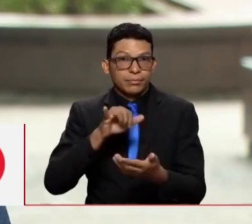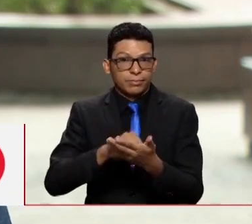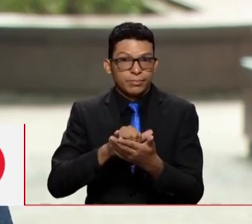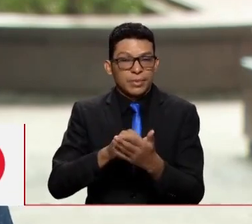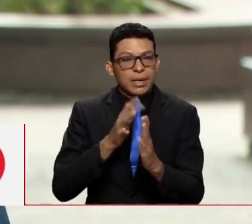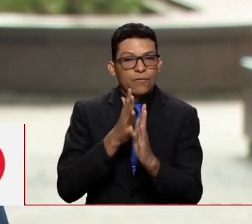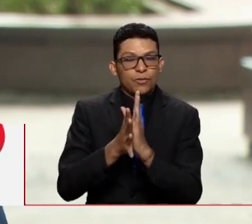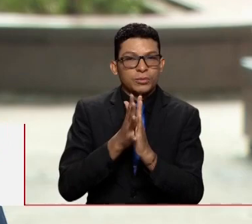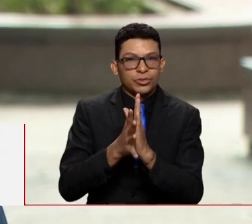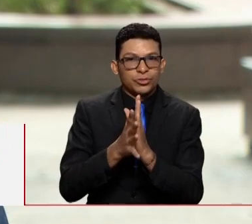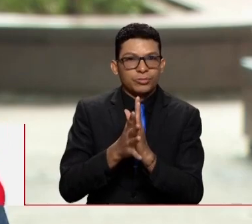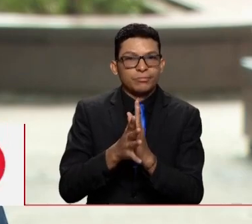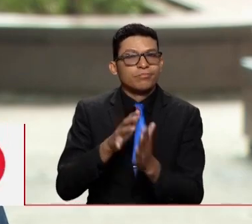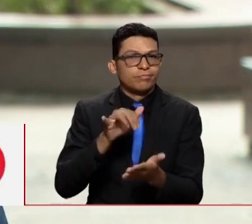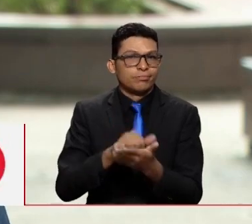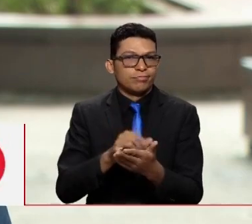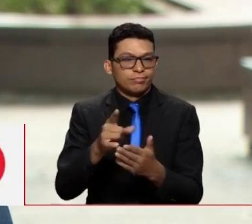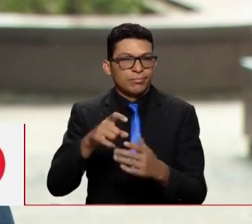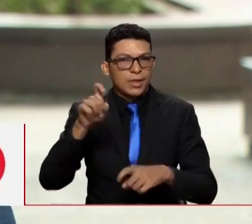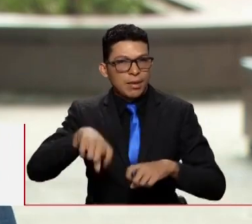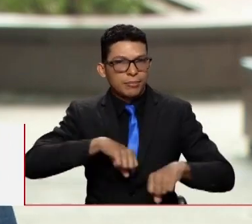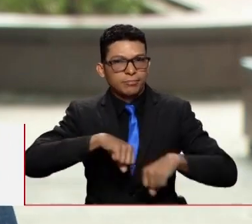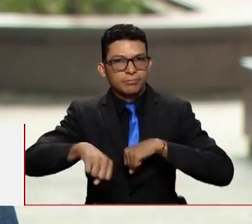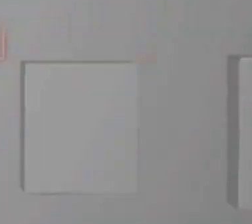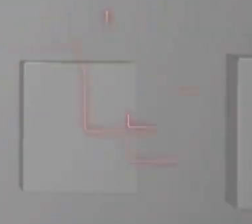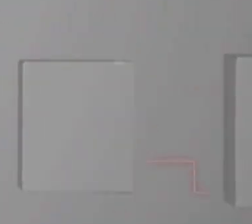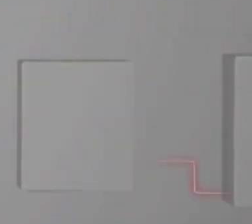como informe y por eso se debe operar.